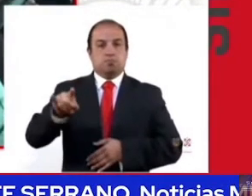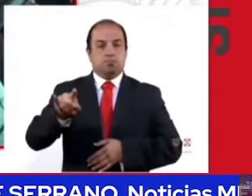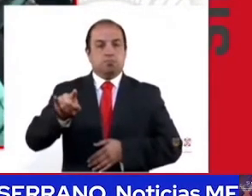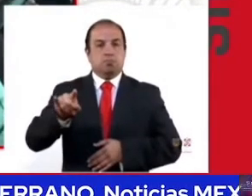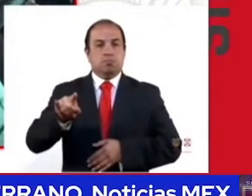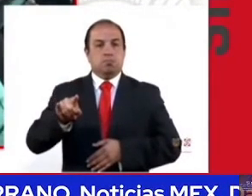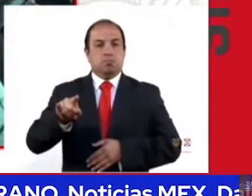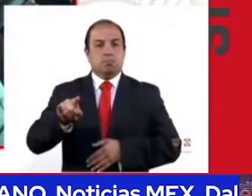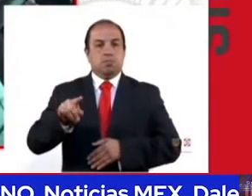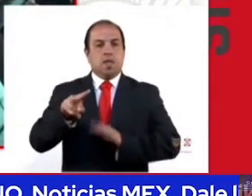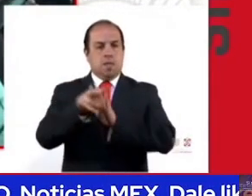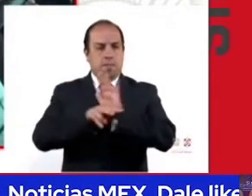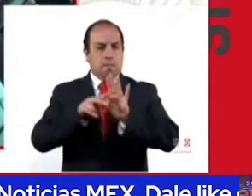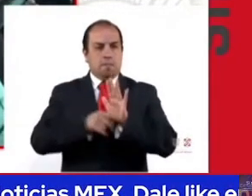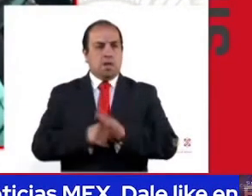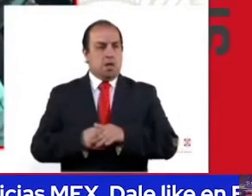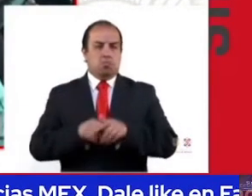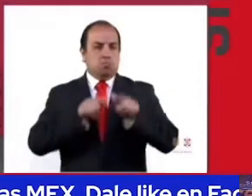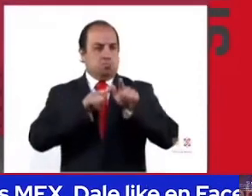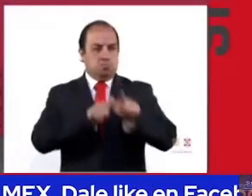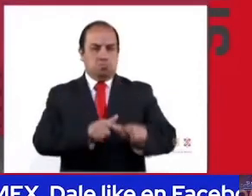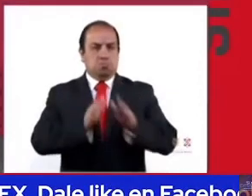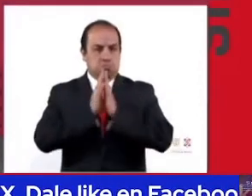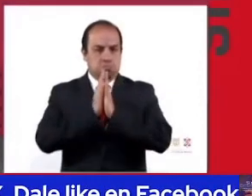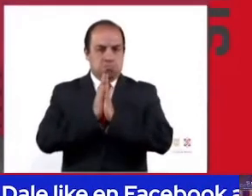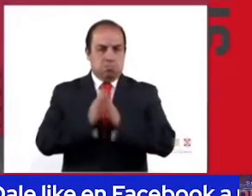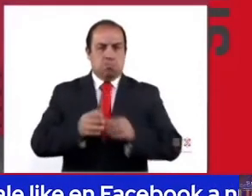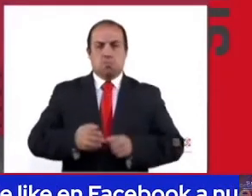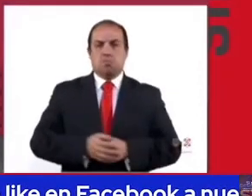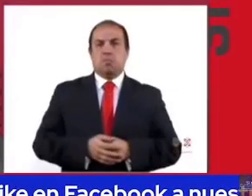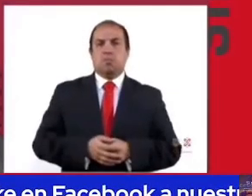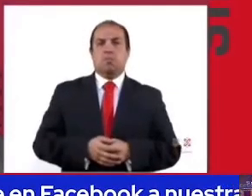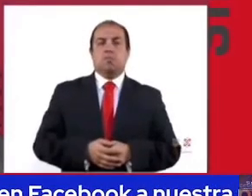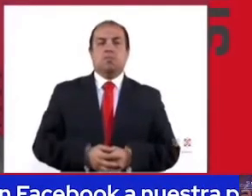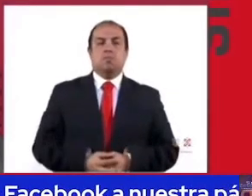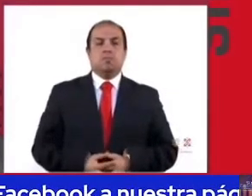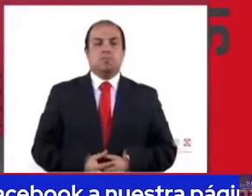Dejen correr el video mejor, por favor, desde el inicio y luego.